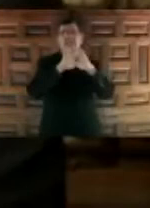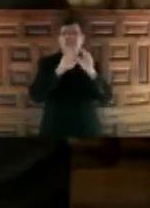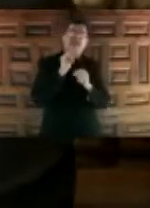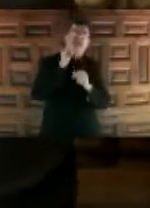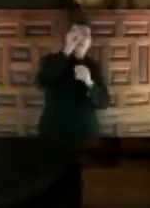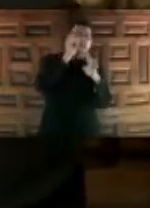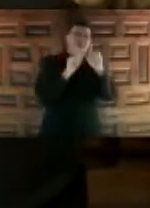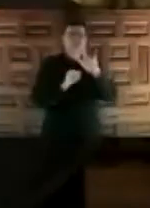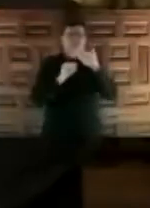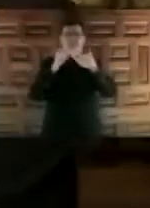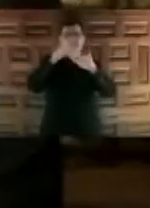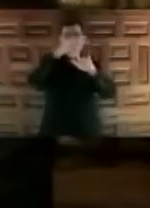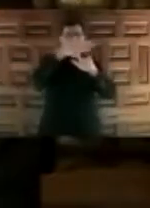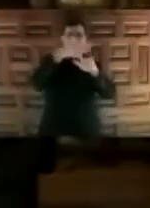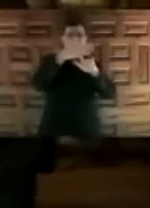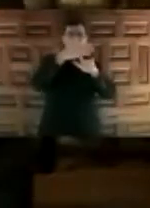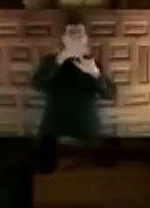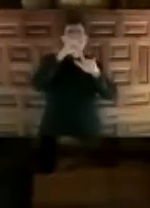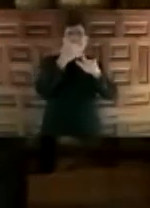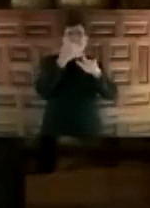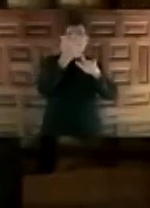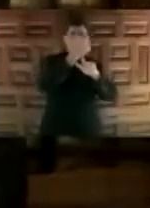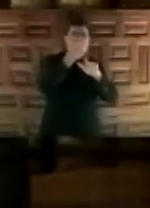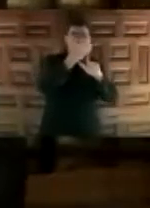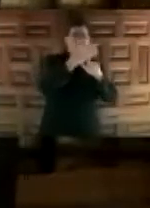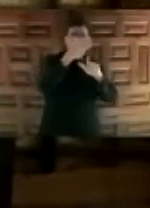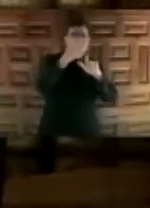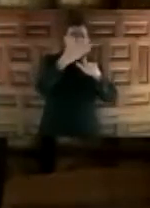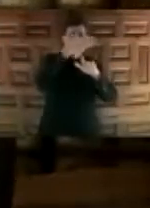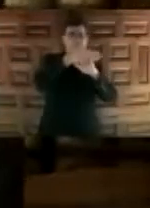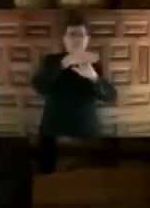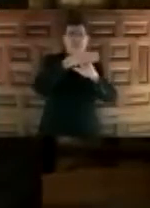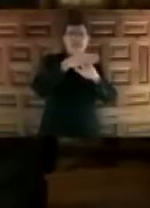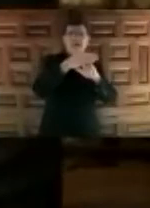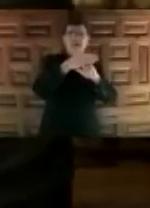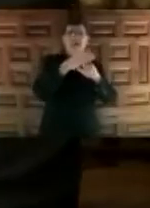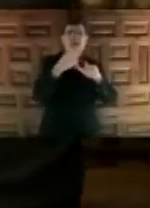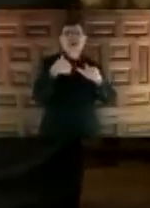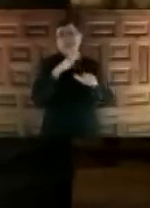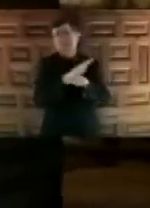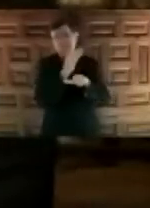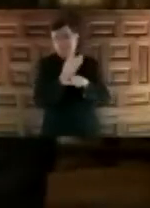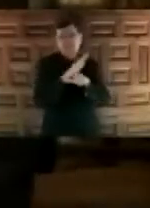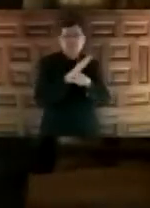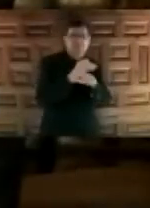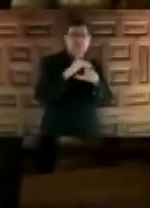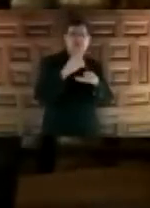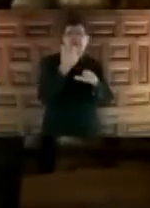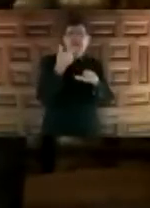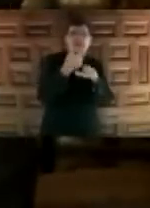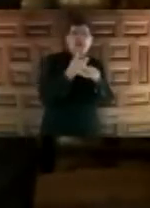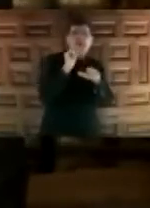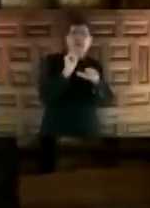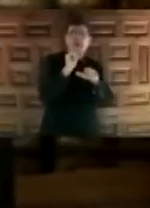adelante, quienes viajan en un nivel intermedio y hasta atrás quienes también por cuestiones de financiamiento viajan, digamos, en